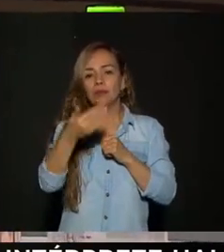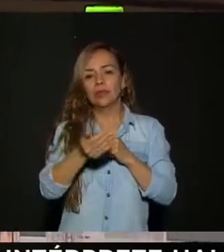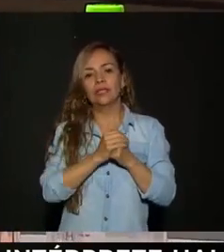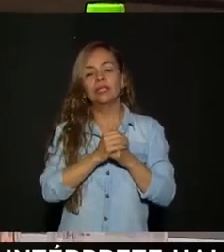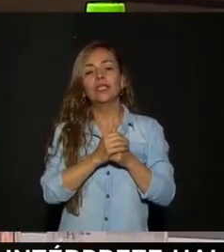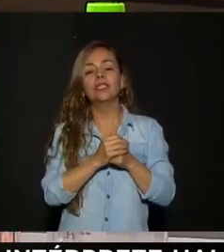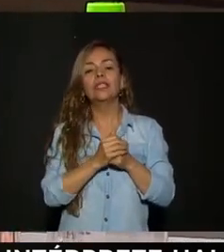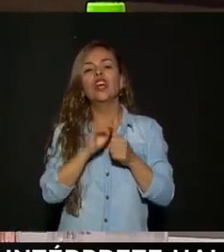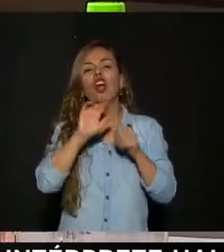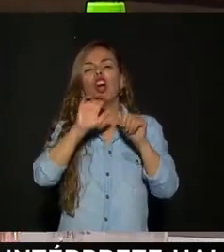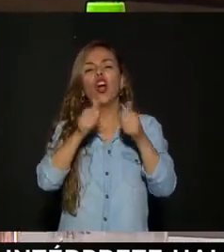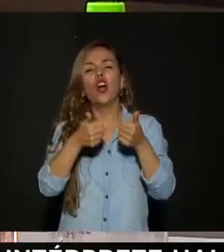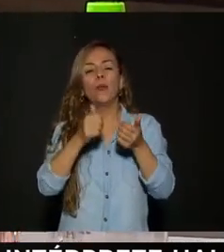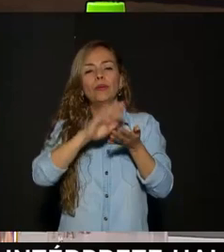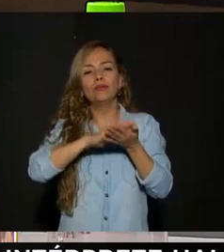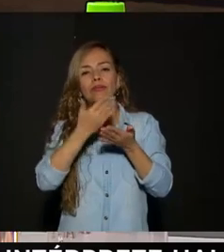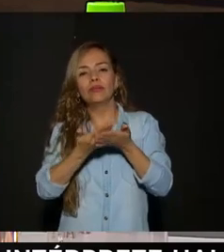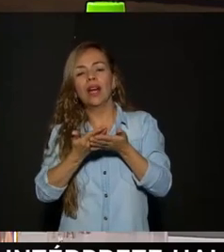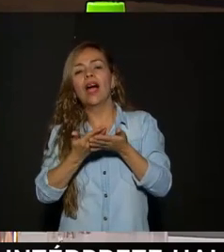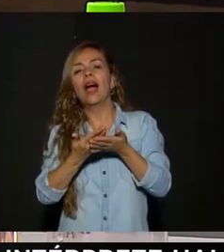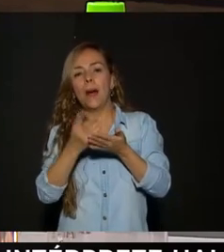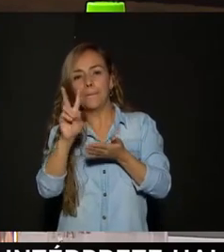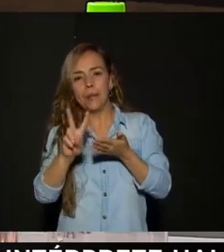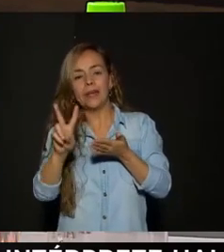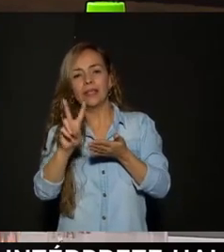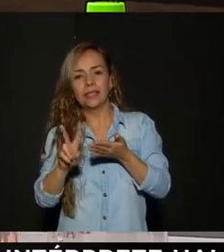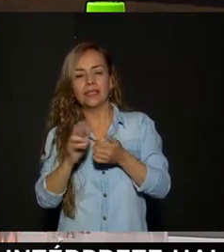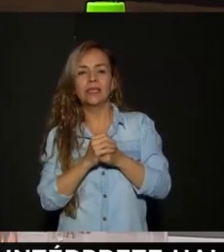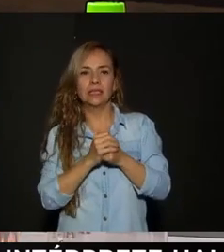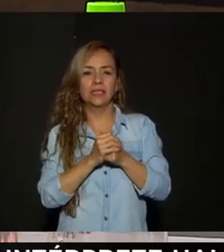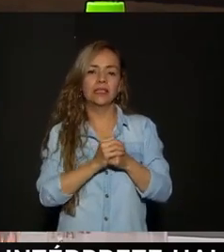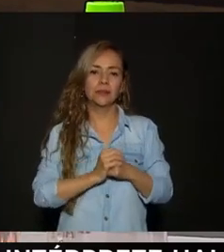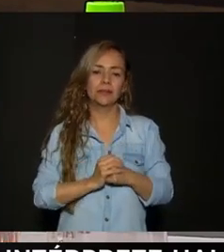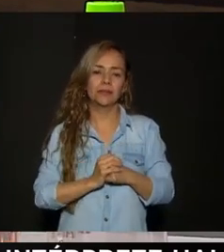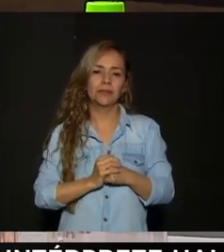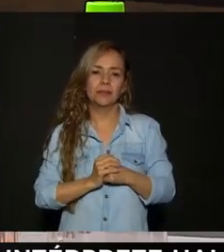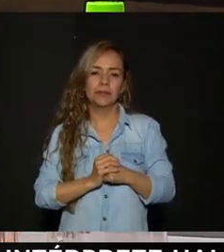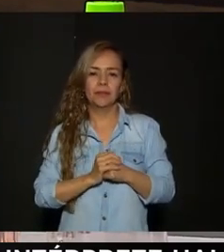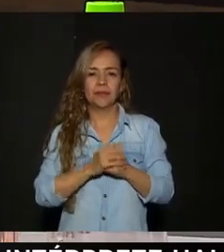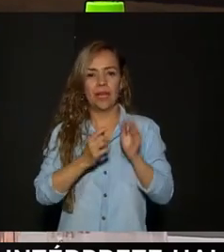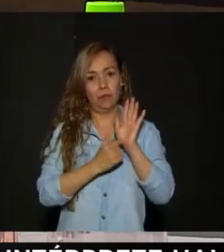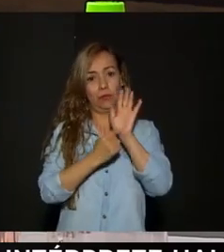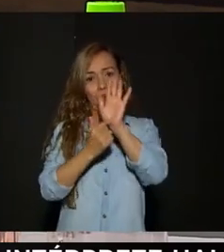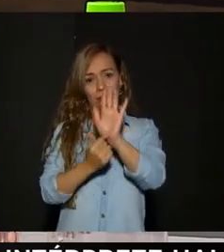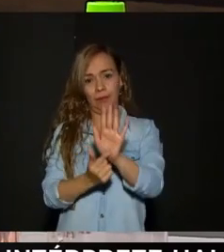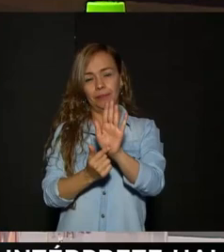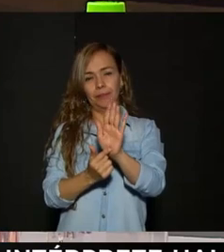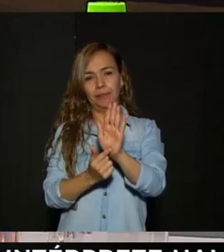es que un sí, que es un la. Ajá. Y que es un sí. Ahora mostrémoslo a tu